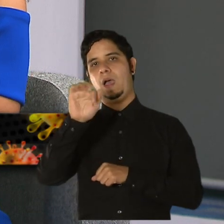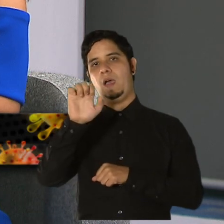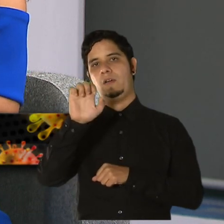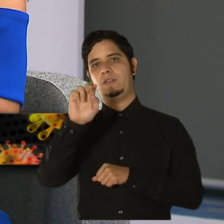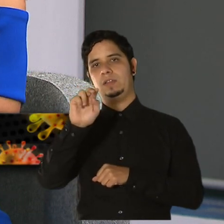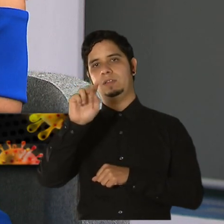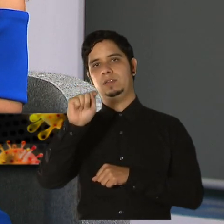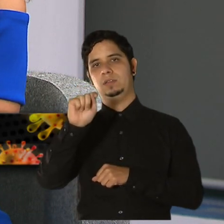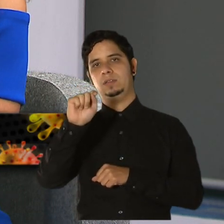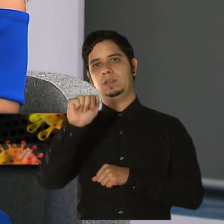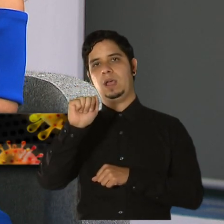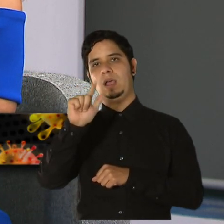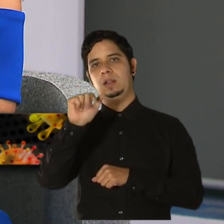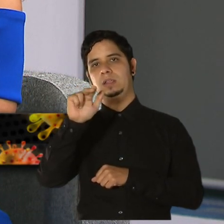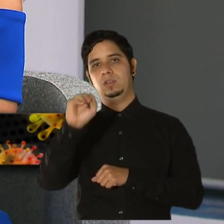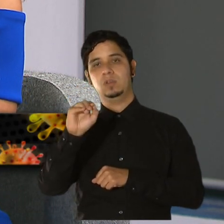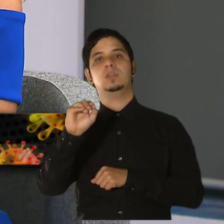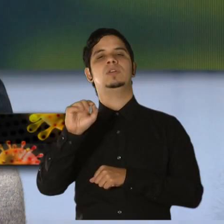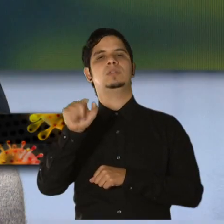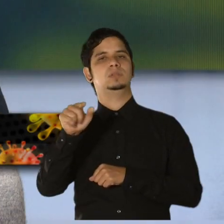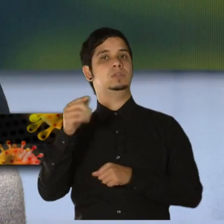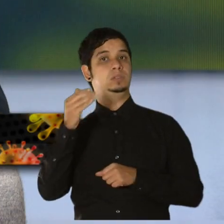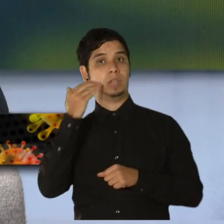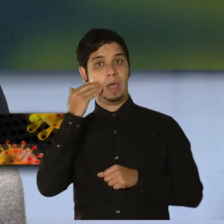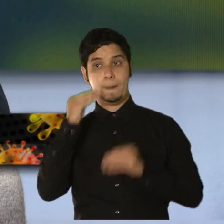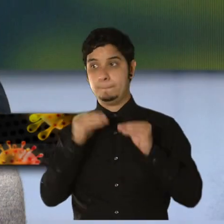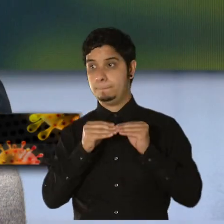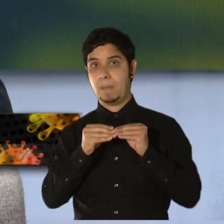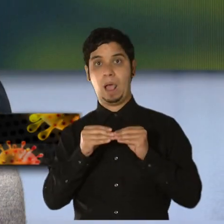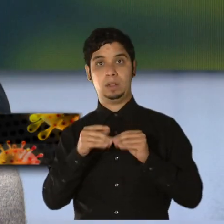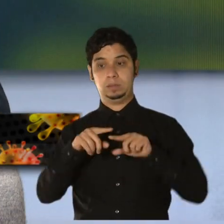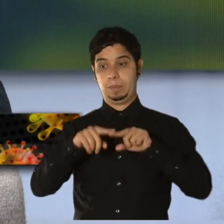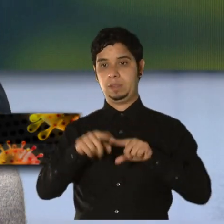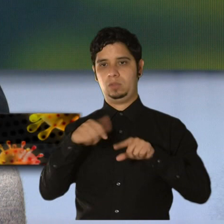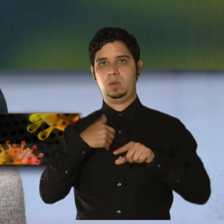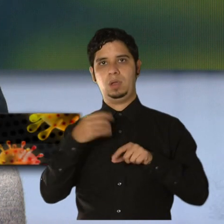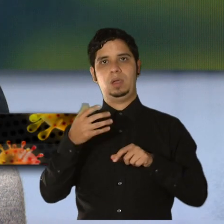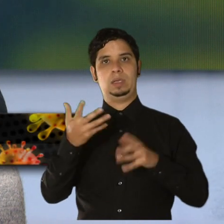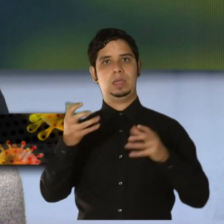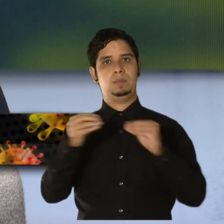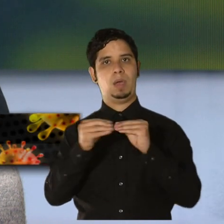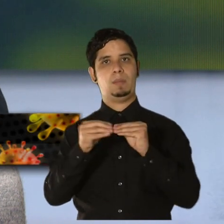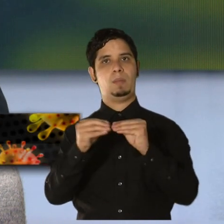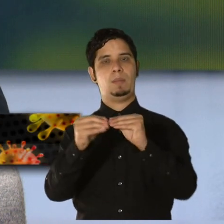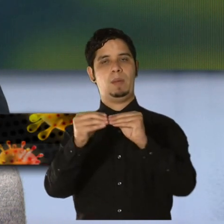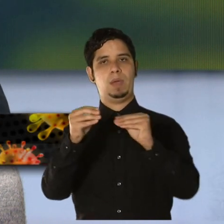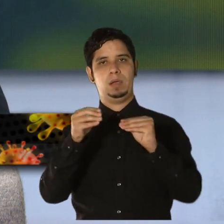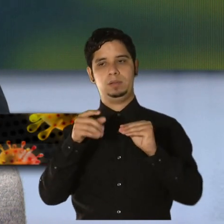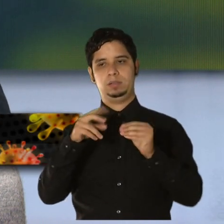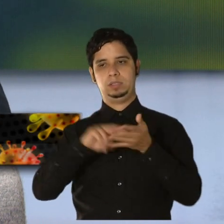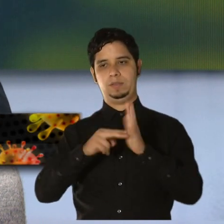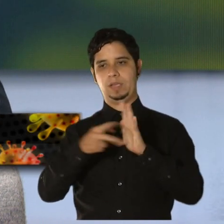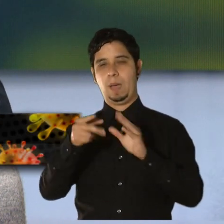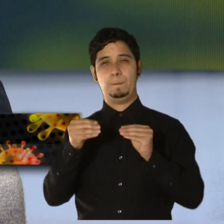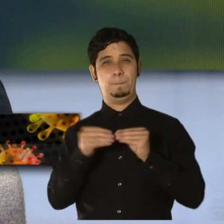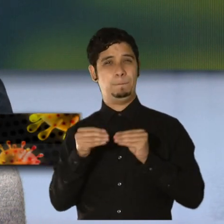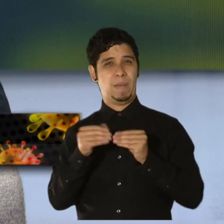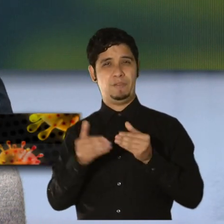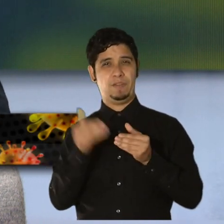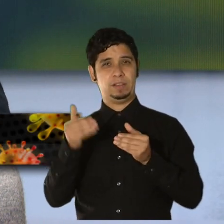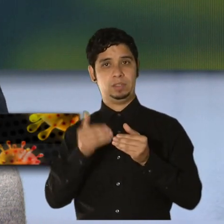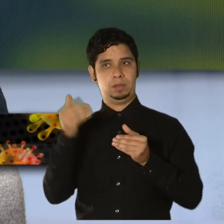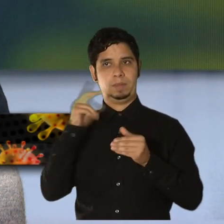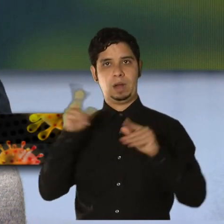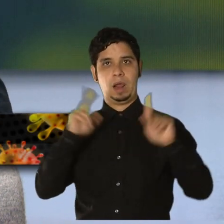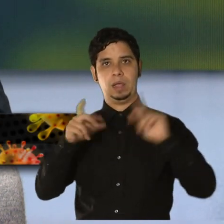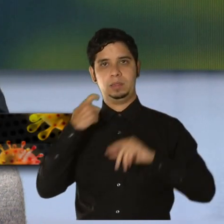mezclan. O lo mezclan, es correcto. El fentanilo crea mucho más dependencia, así que pues en el proceso pues es mucho más fácil para la persona